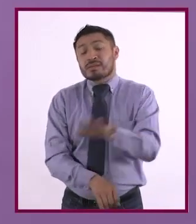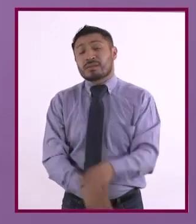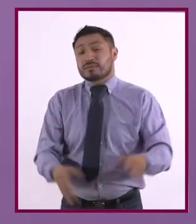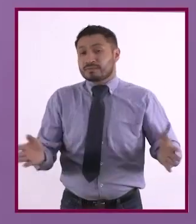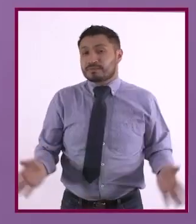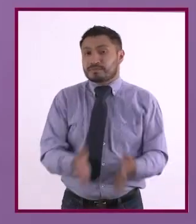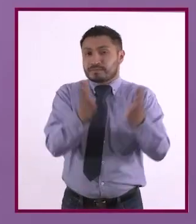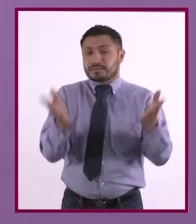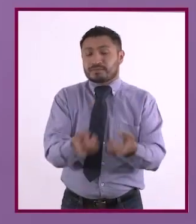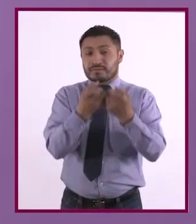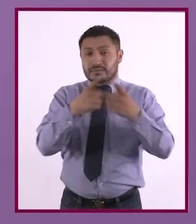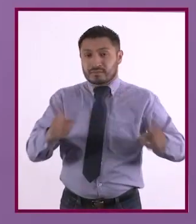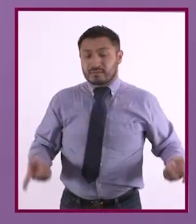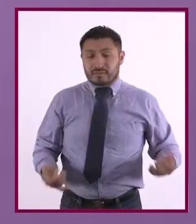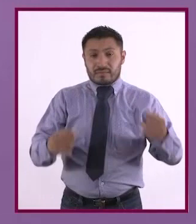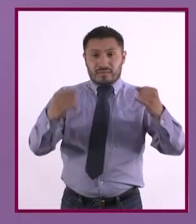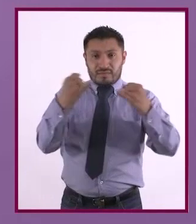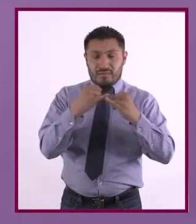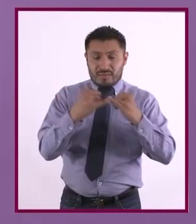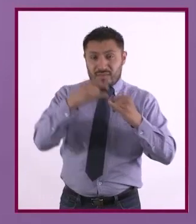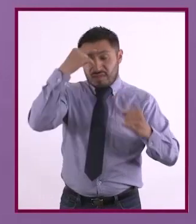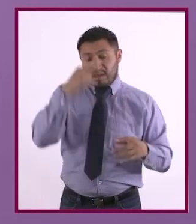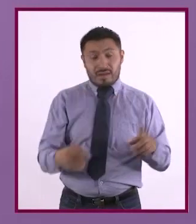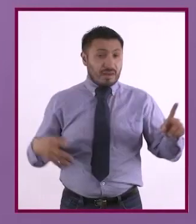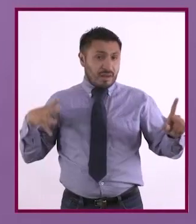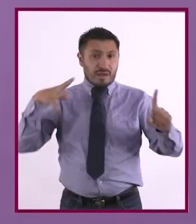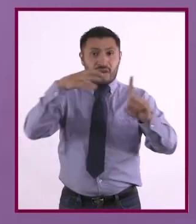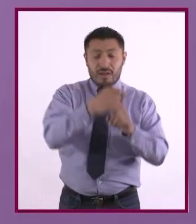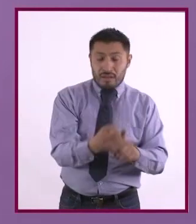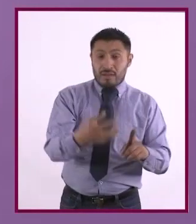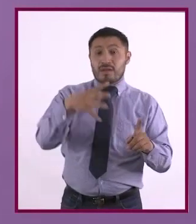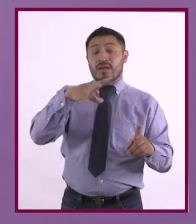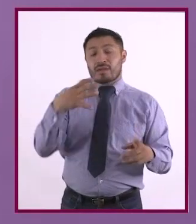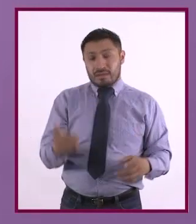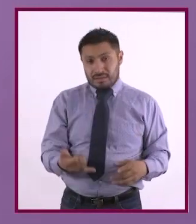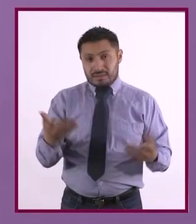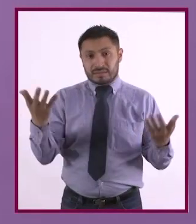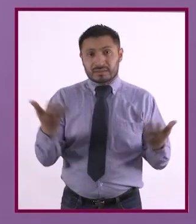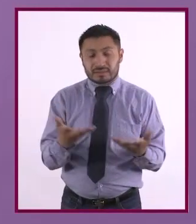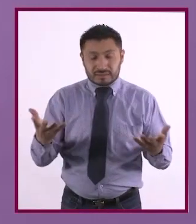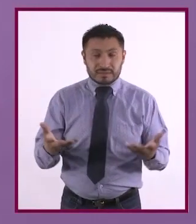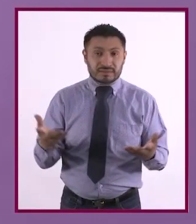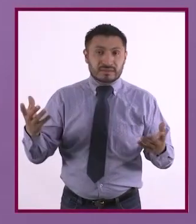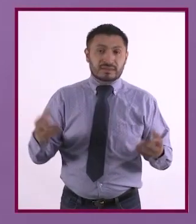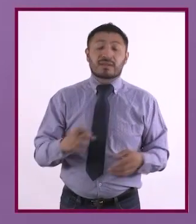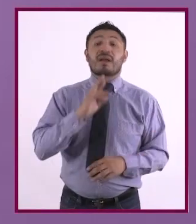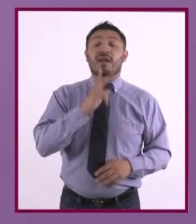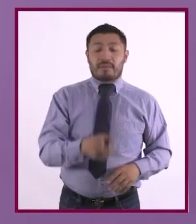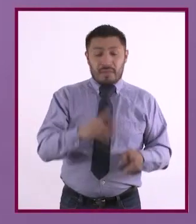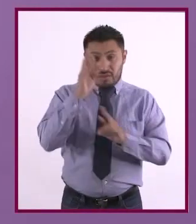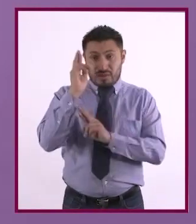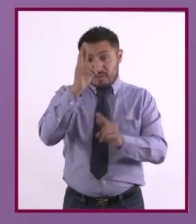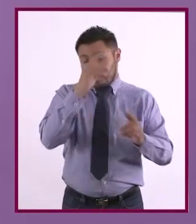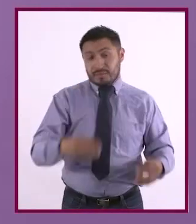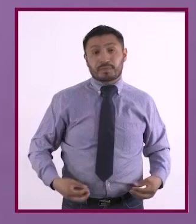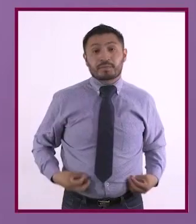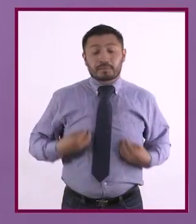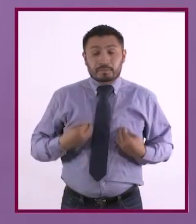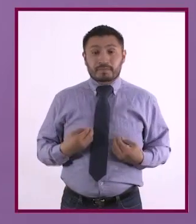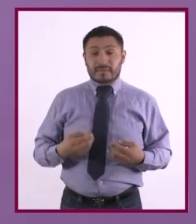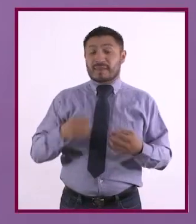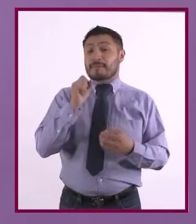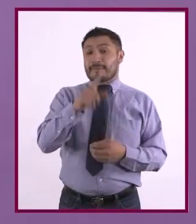desarrollo institucional para esta tarea e incorporen los avances médicos de vanguardia para mejorar las tasas de sobrevivencia y respeten